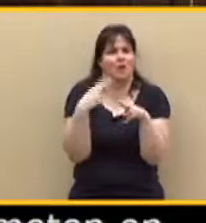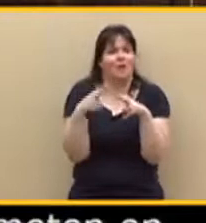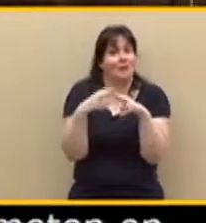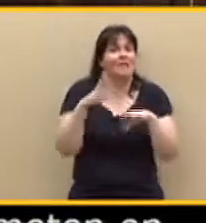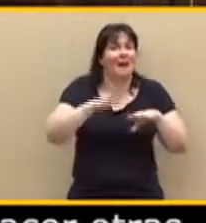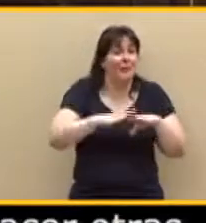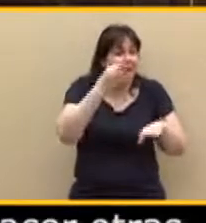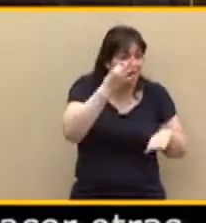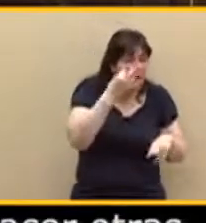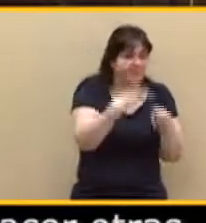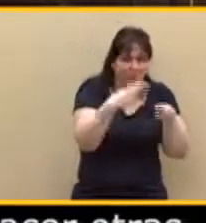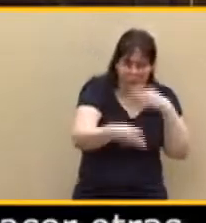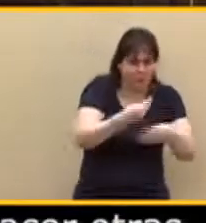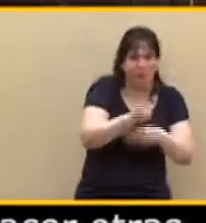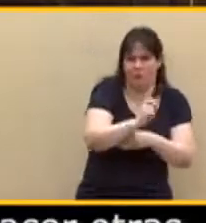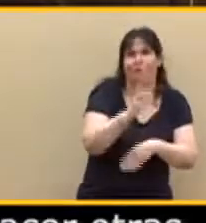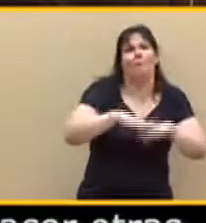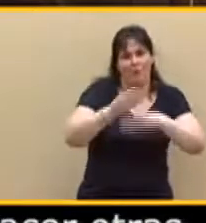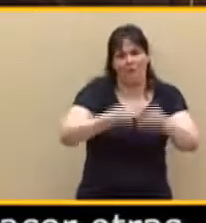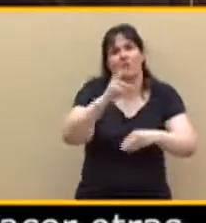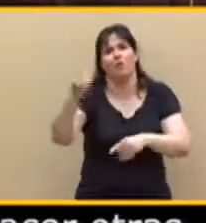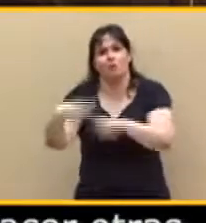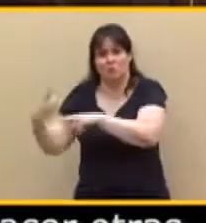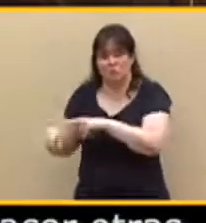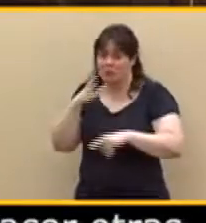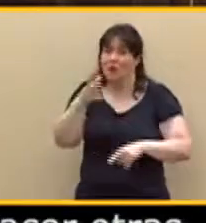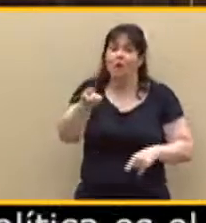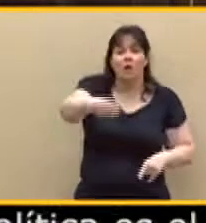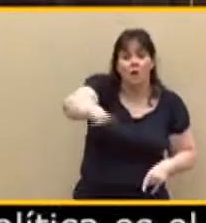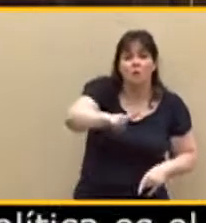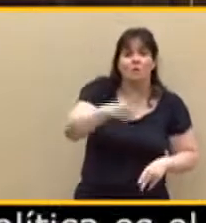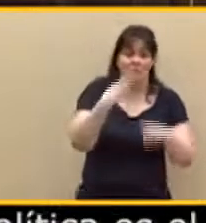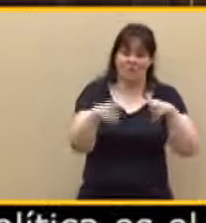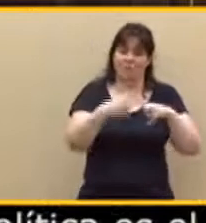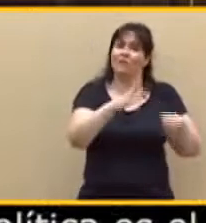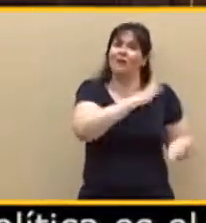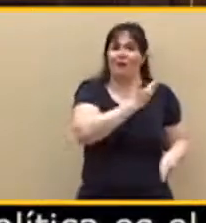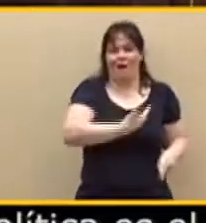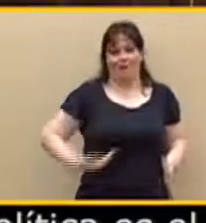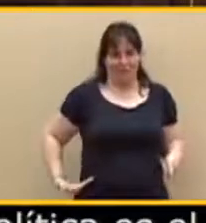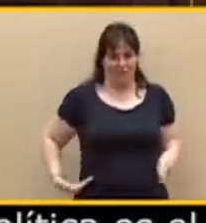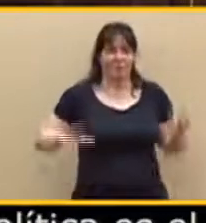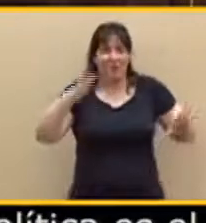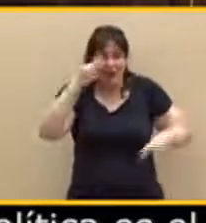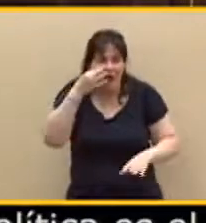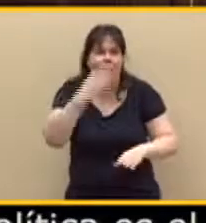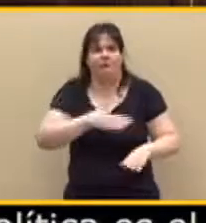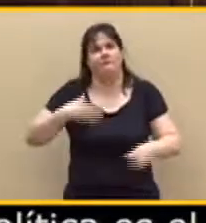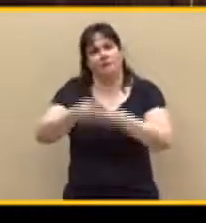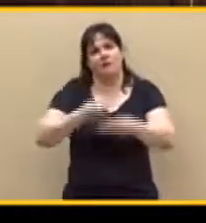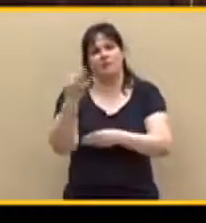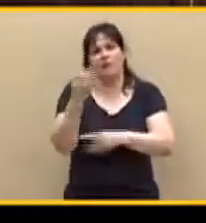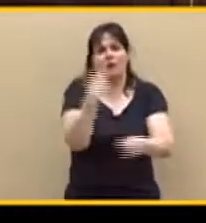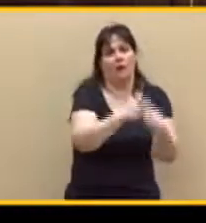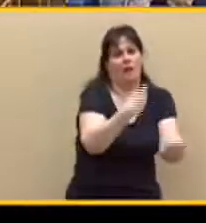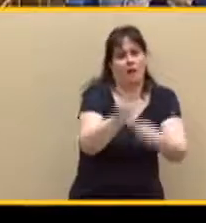ustedes, señorías del PP, la política es el adjetivo, pero lo sustantivo son los negocios. Y miren,